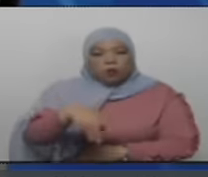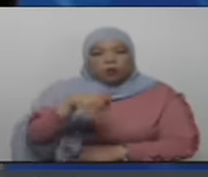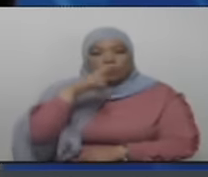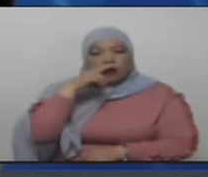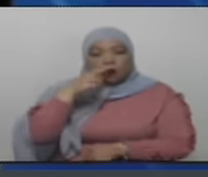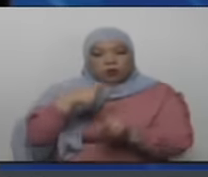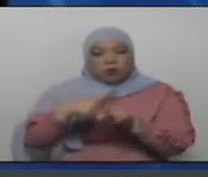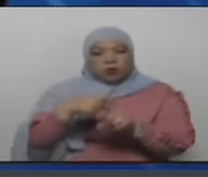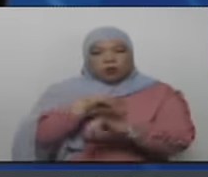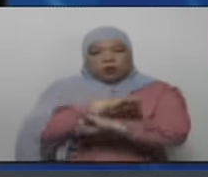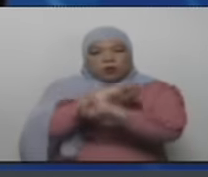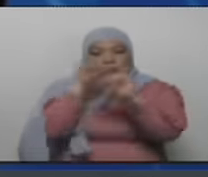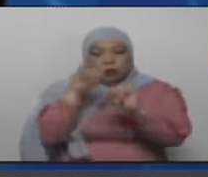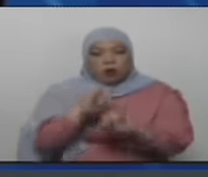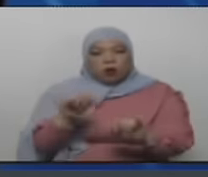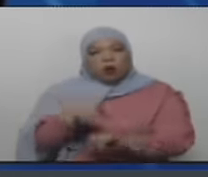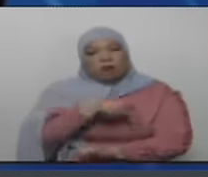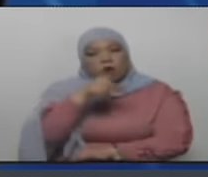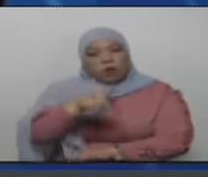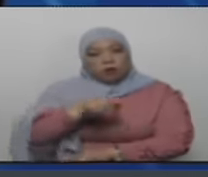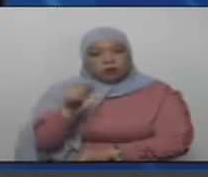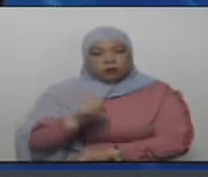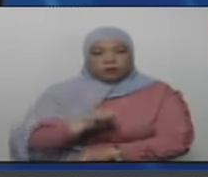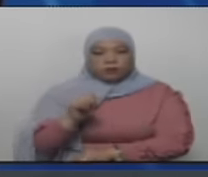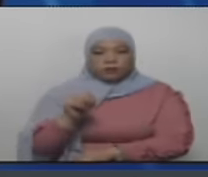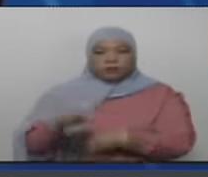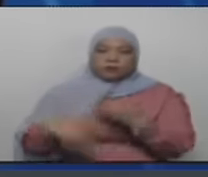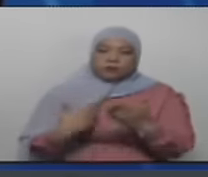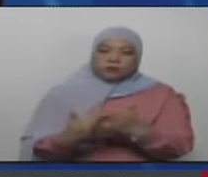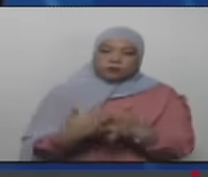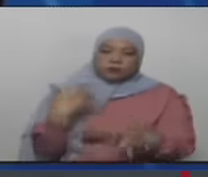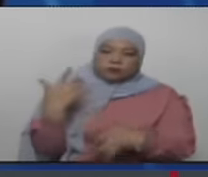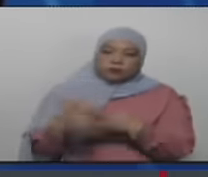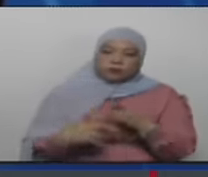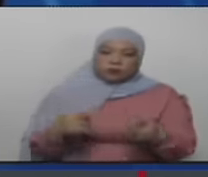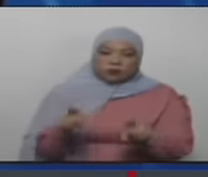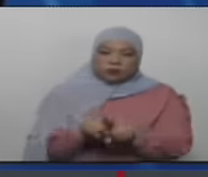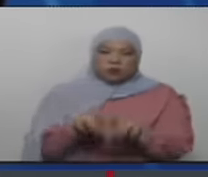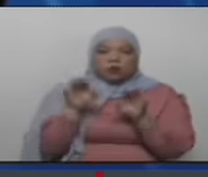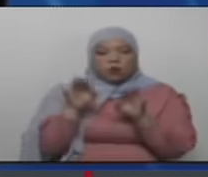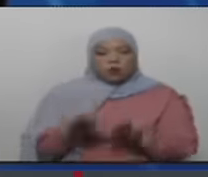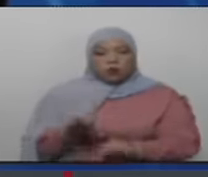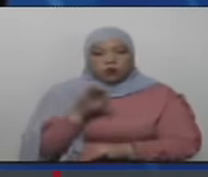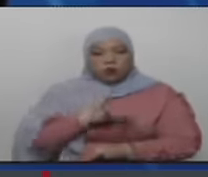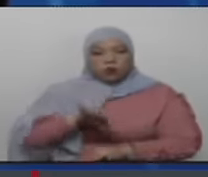suma de estabilidad política y la mayor suma de seguridad social.